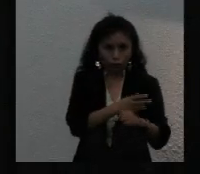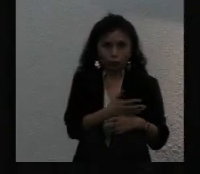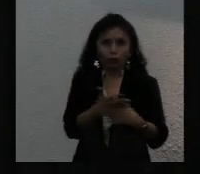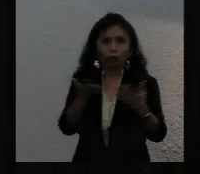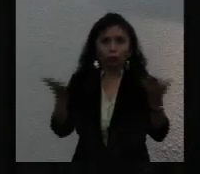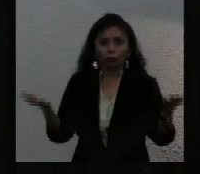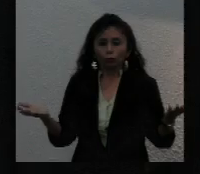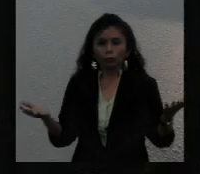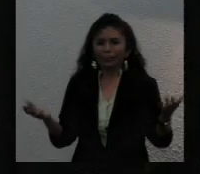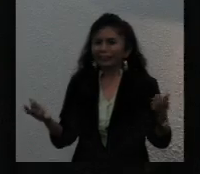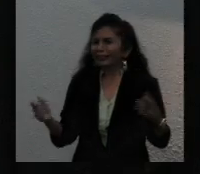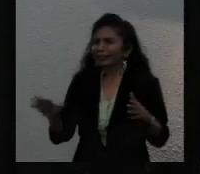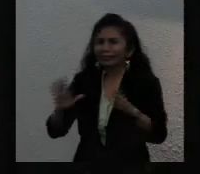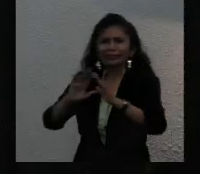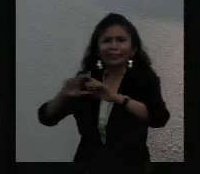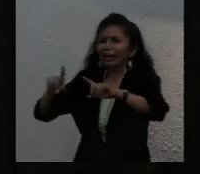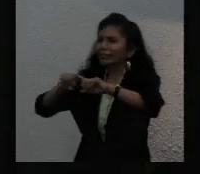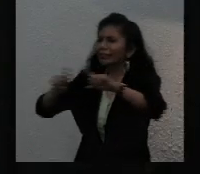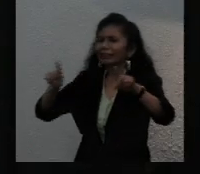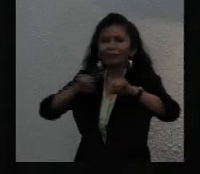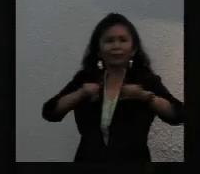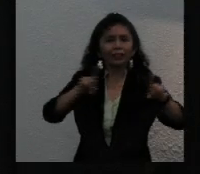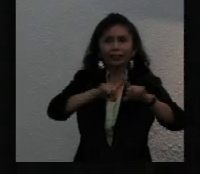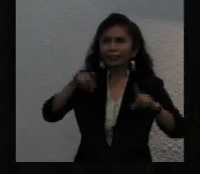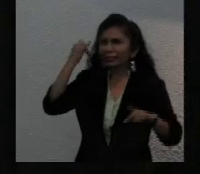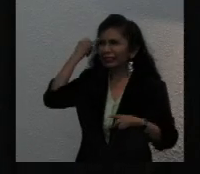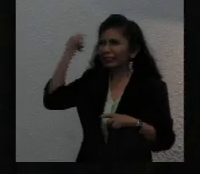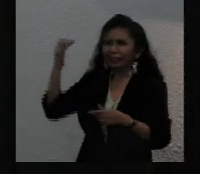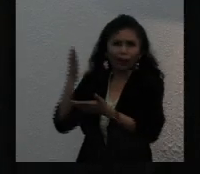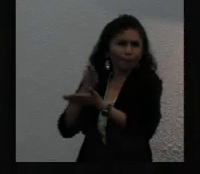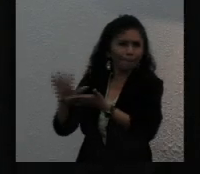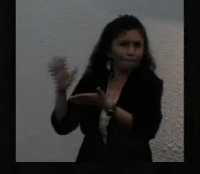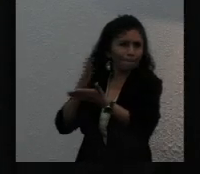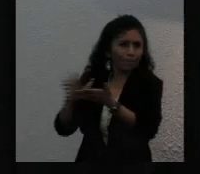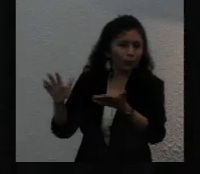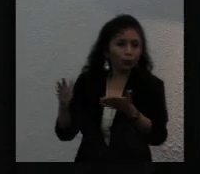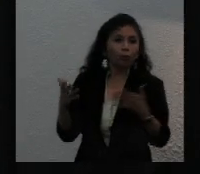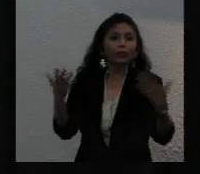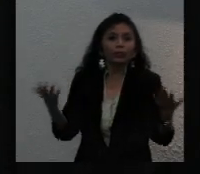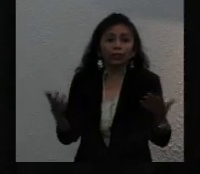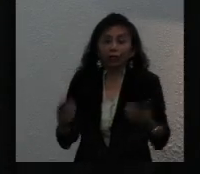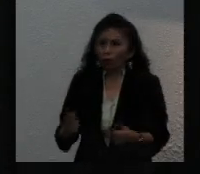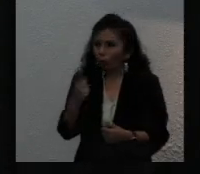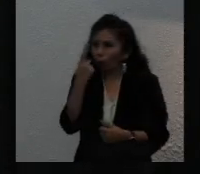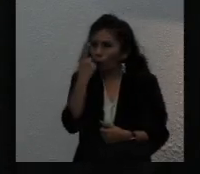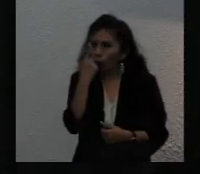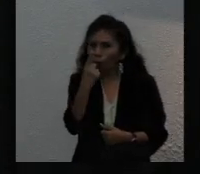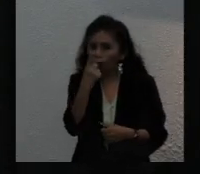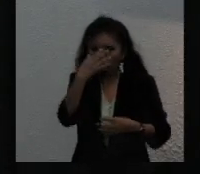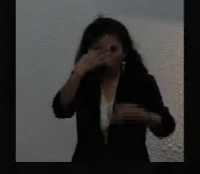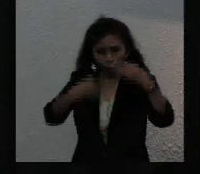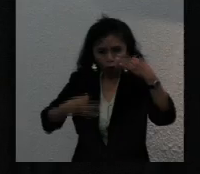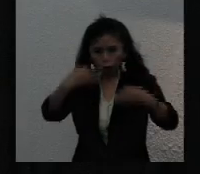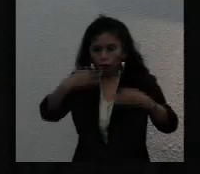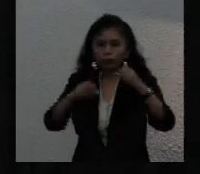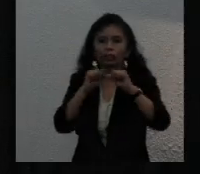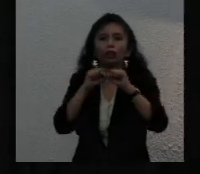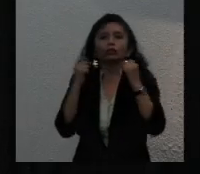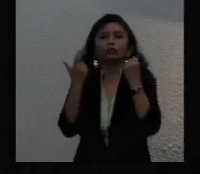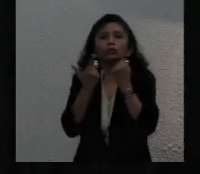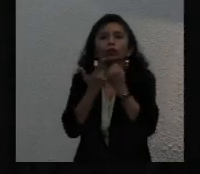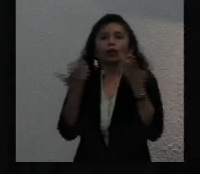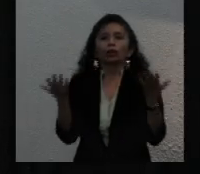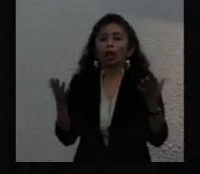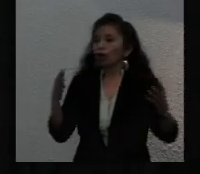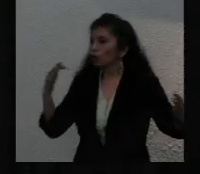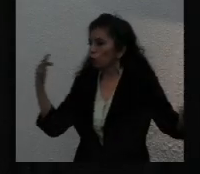lado las diferencias políticas e ideológicas naturales para hacer una verdadera justicia social. Todas